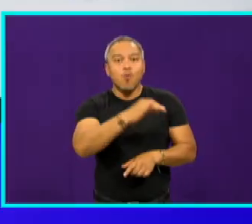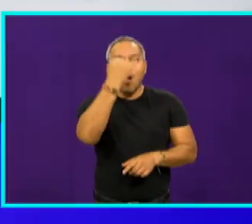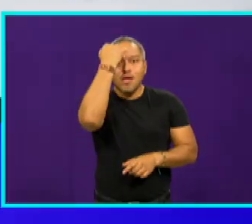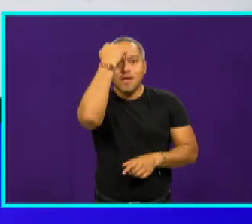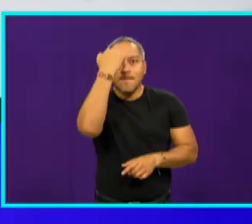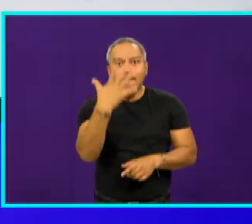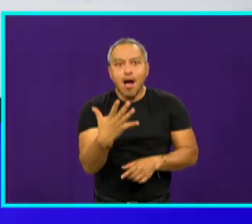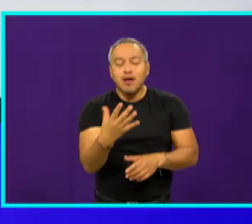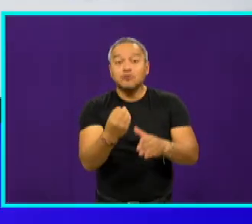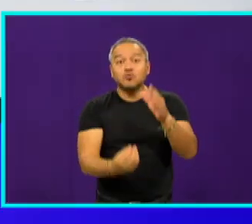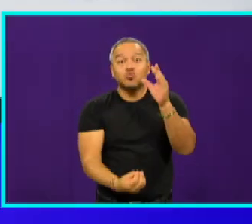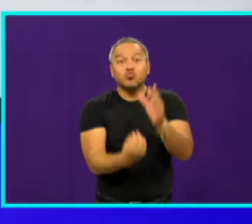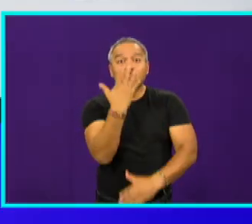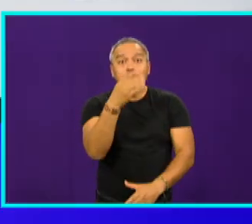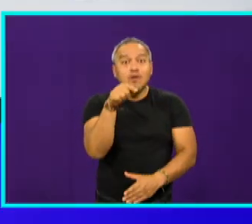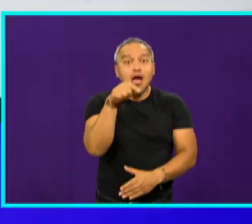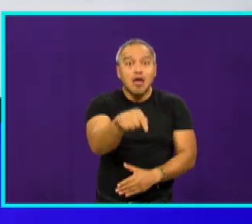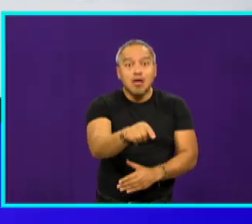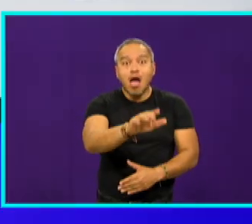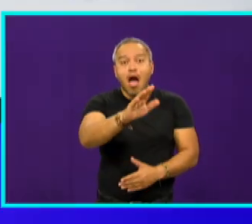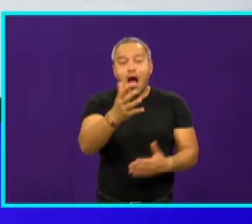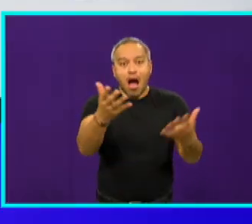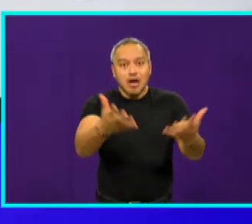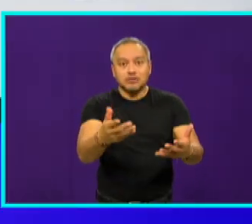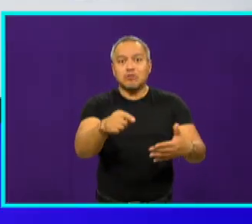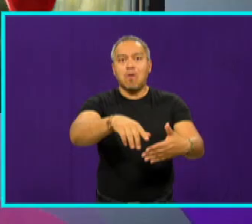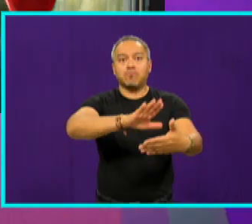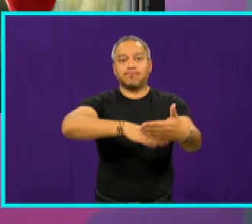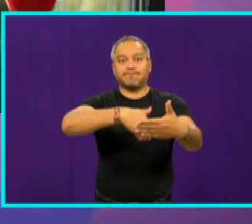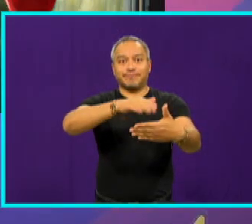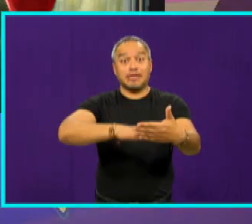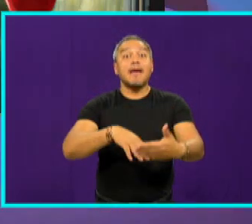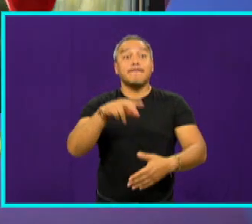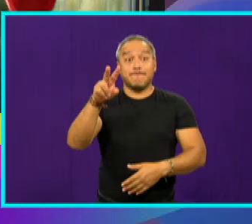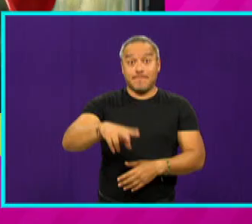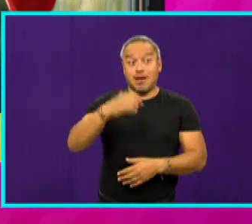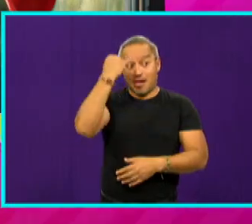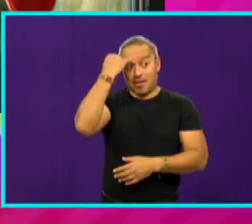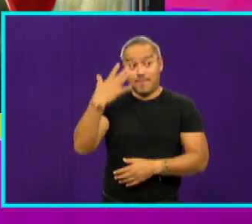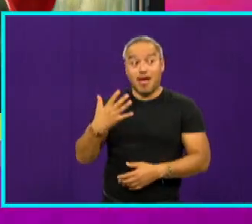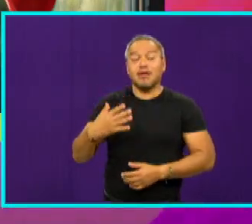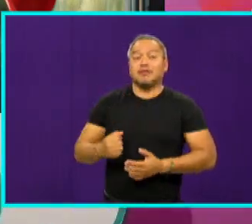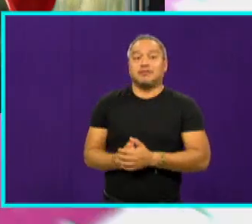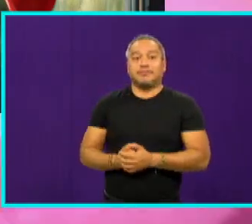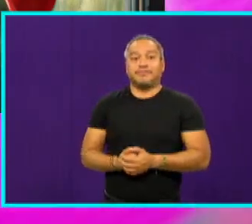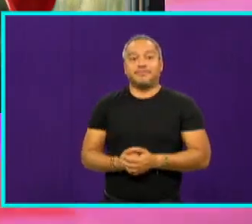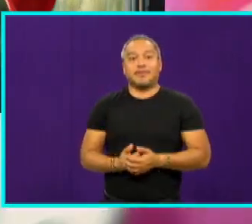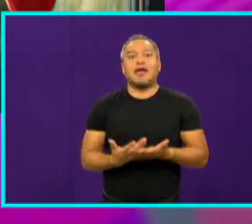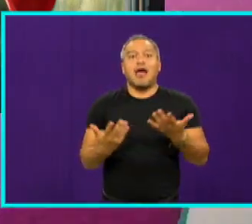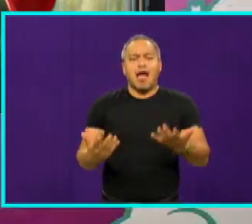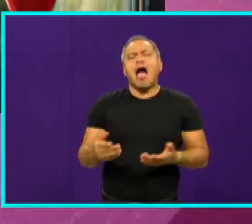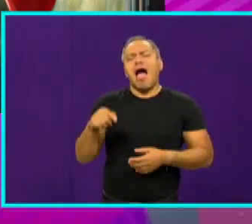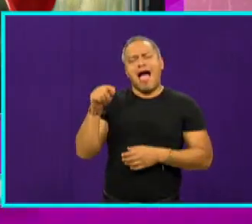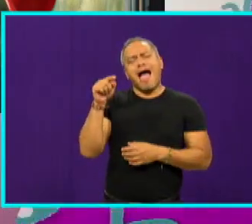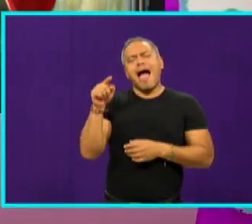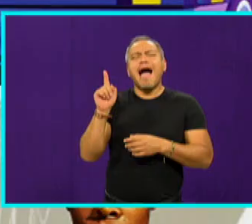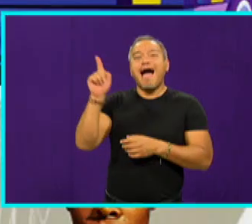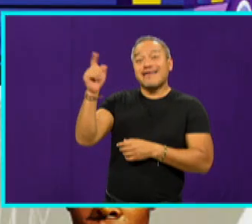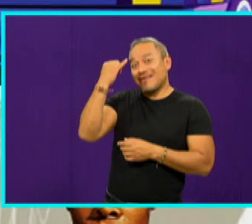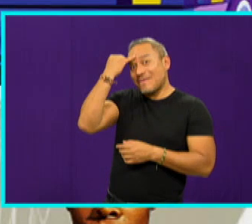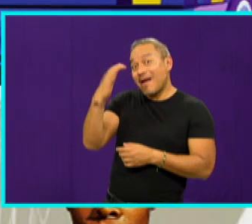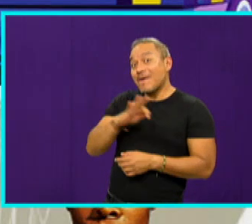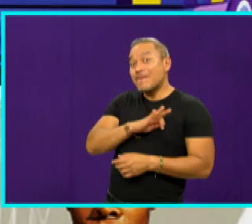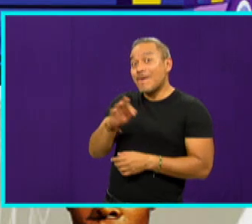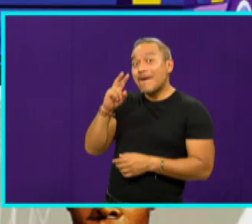¿Imágenes? Imágenes, es una cosa sensacional. Por ahí les van a aparecer algunas imágenes en las que se estuvo jugando con determinados animalitos y objetos,